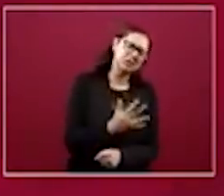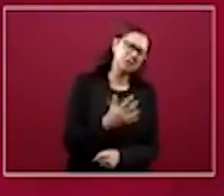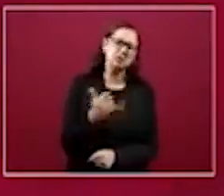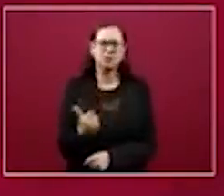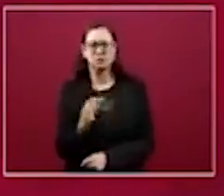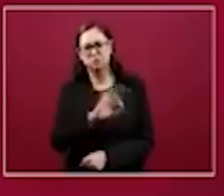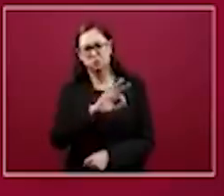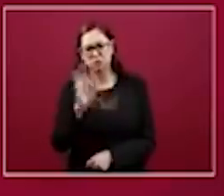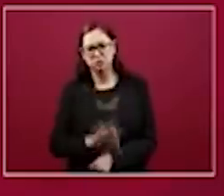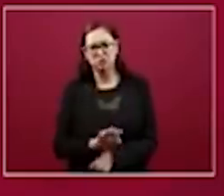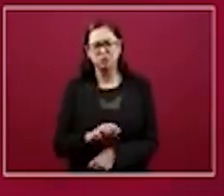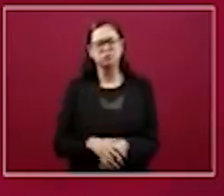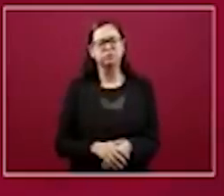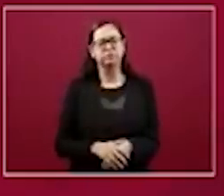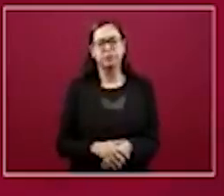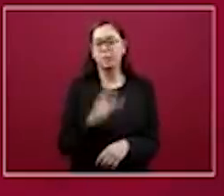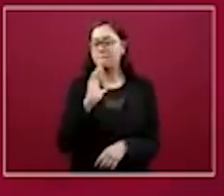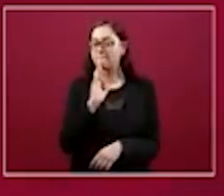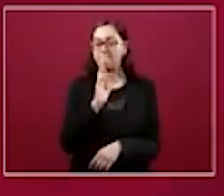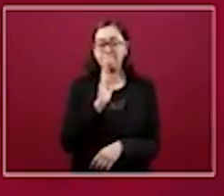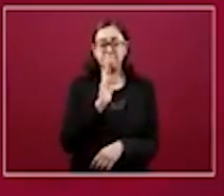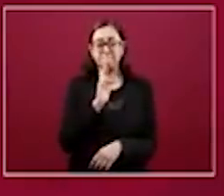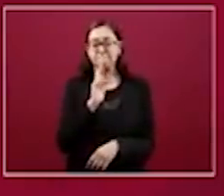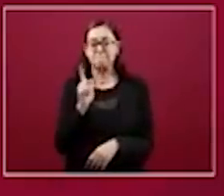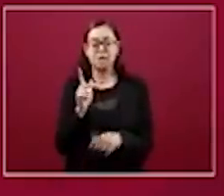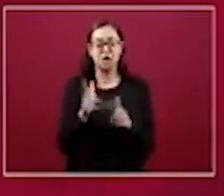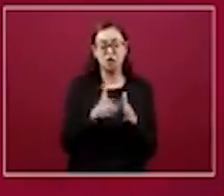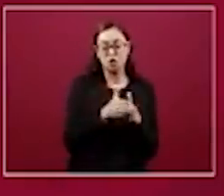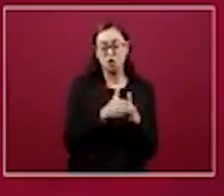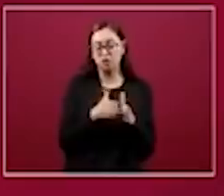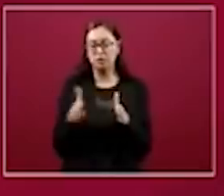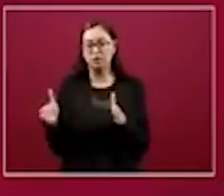5-6%. Lo mejor fue el llamado